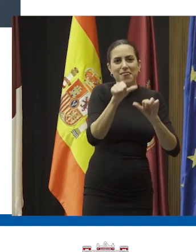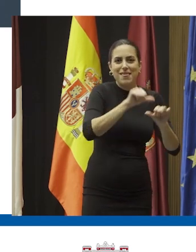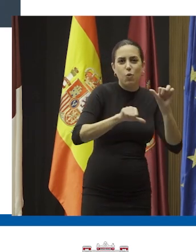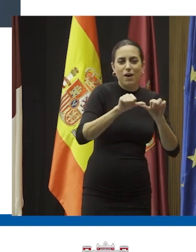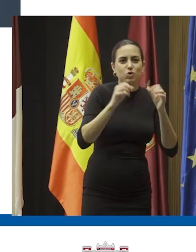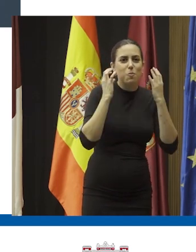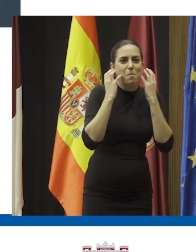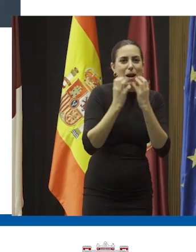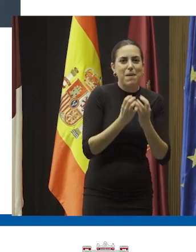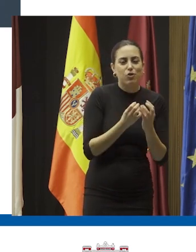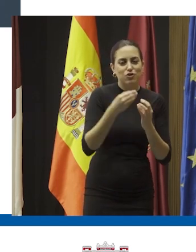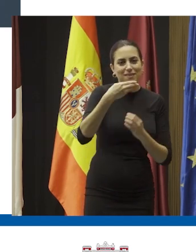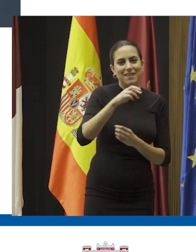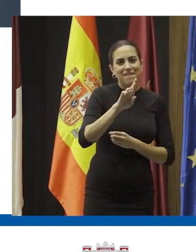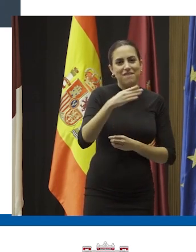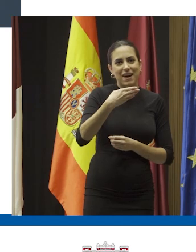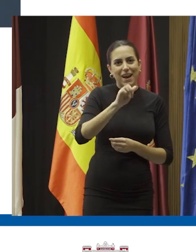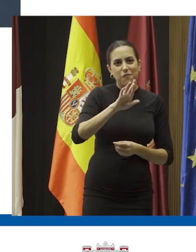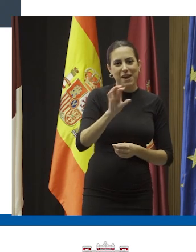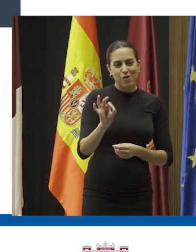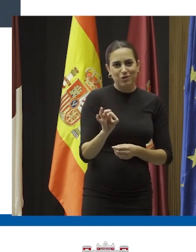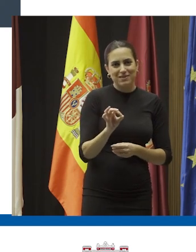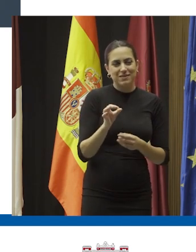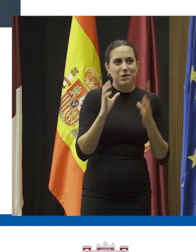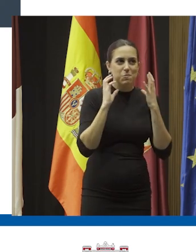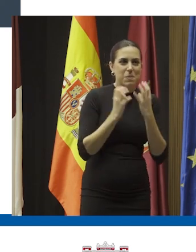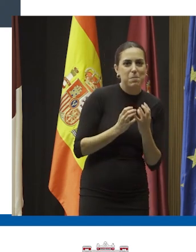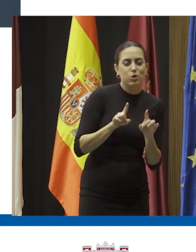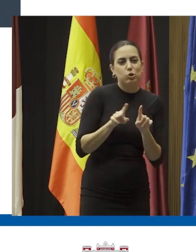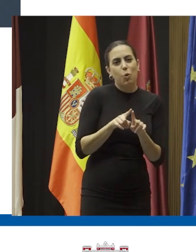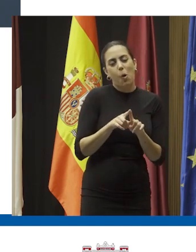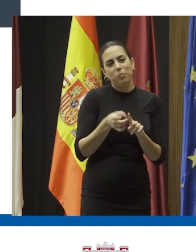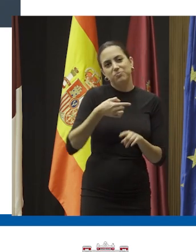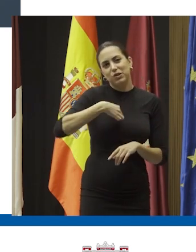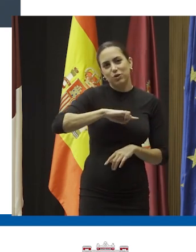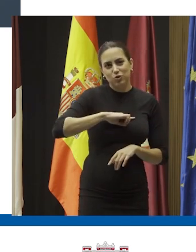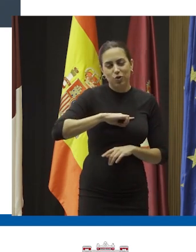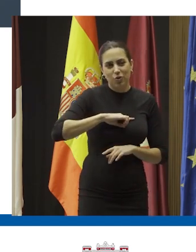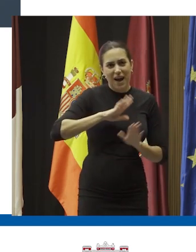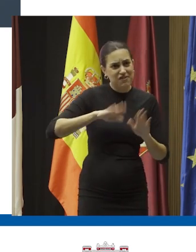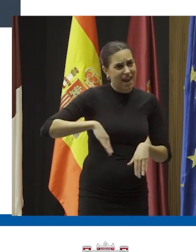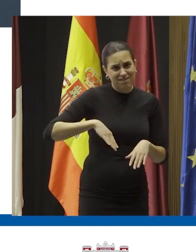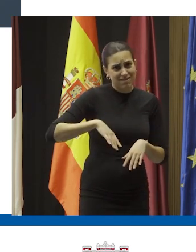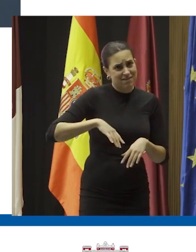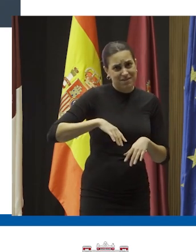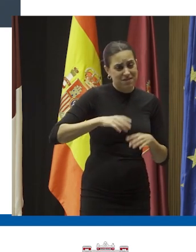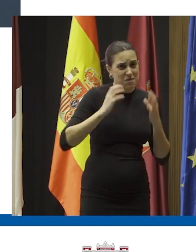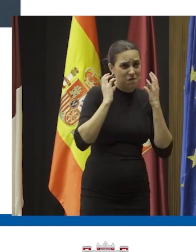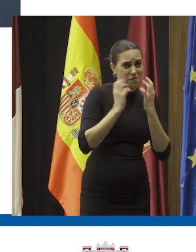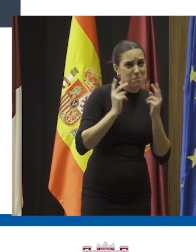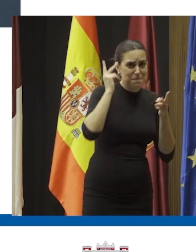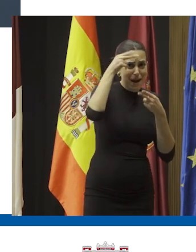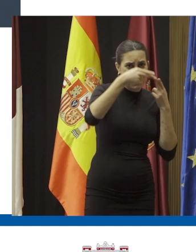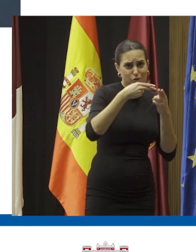podemos olvidar que nuestro origen quirúrgico nos da una cierta modestia, o importante modestia. Procedemos de los barberos, de alguna